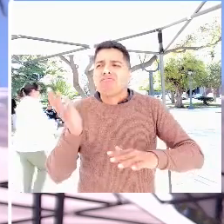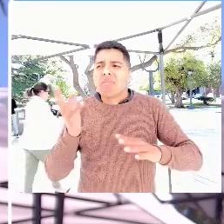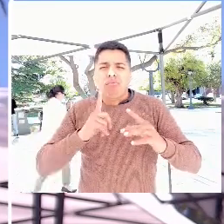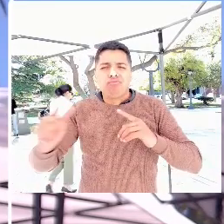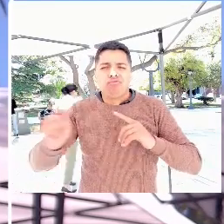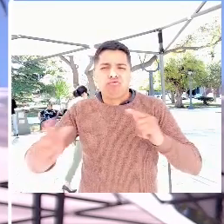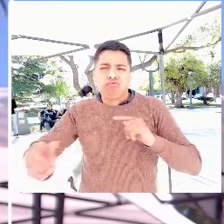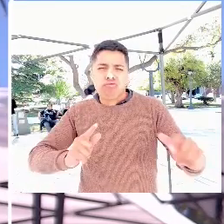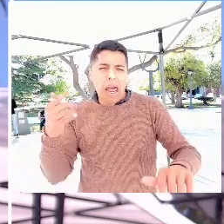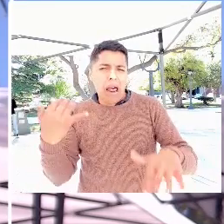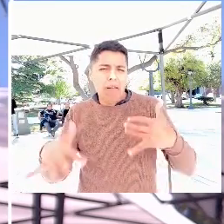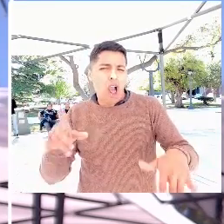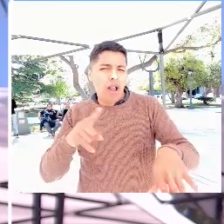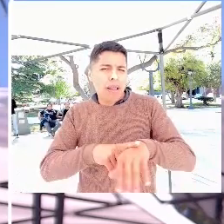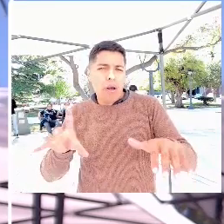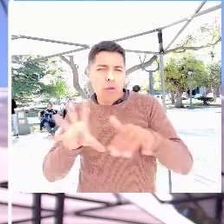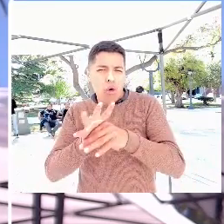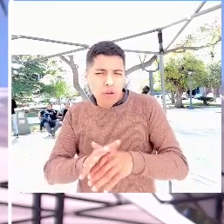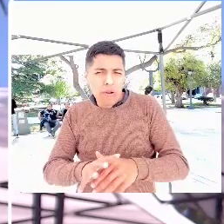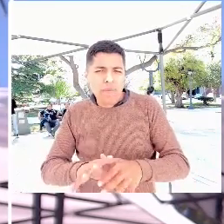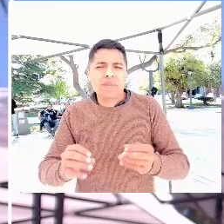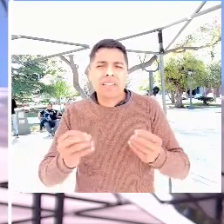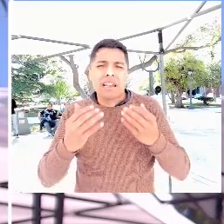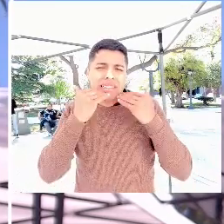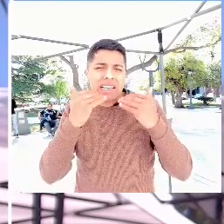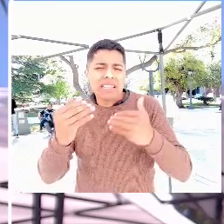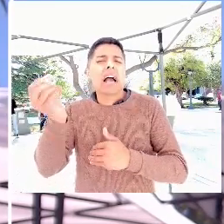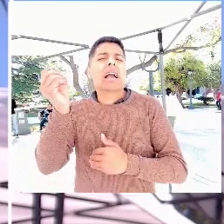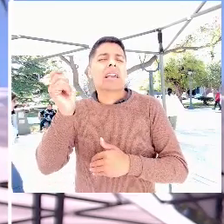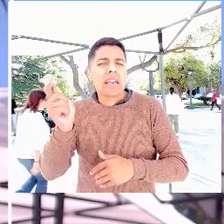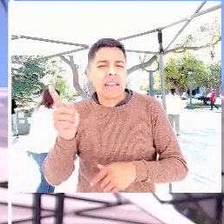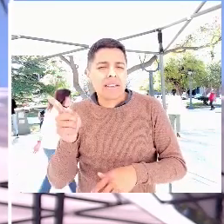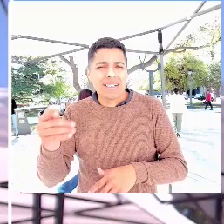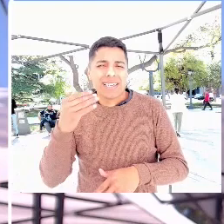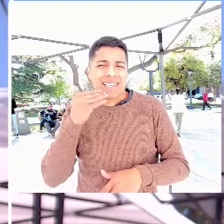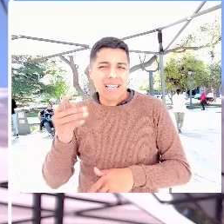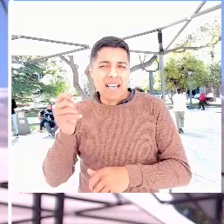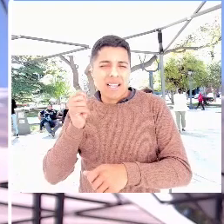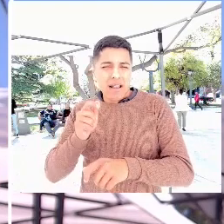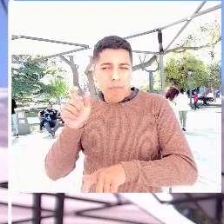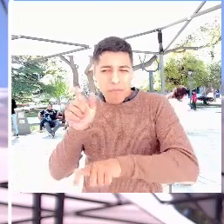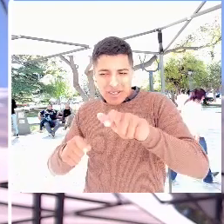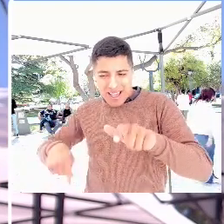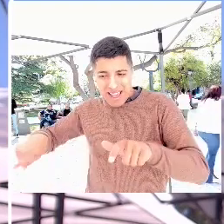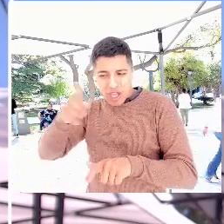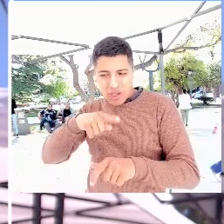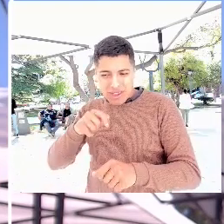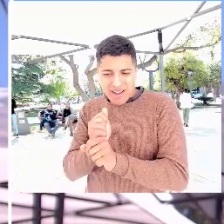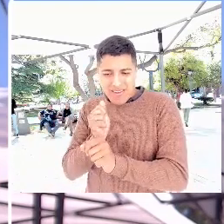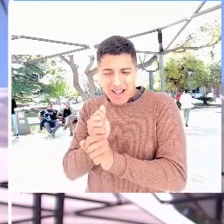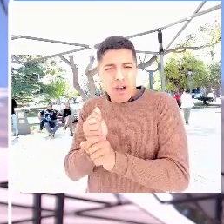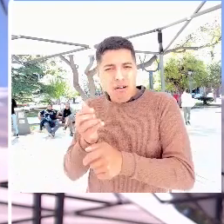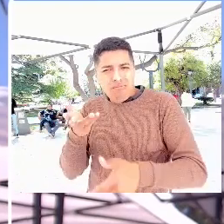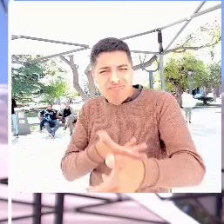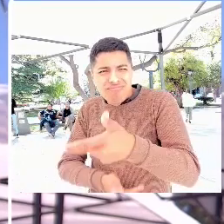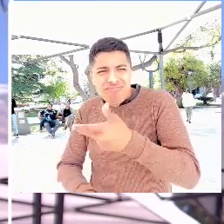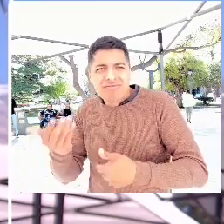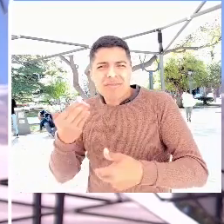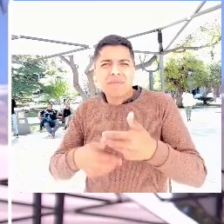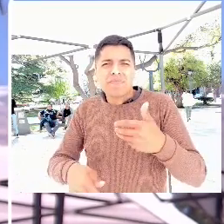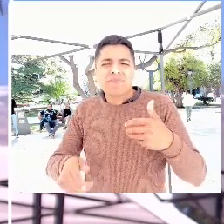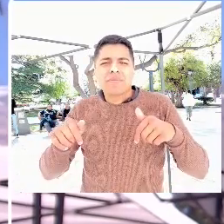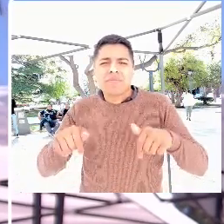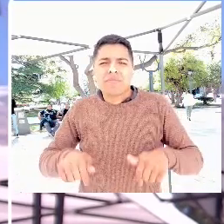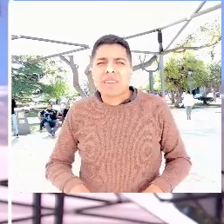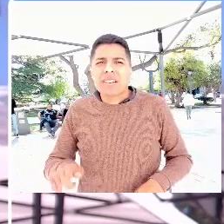vivían cerca. Hoy es gracias al trabajo colaborativo que han hecho estas personas, que no solamente han cumplido con la tarea que